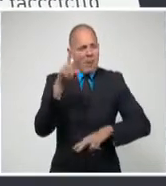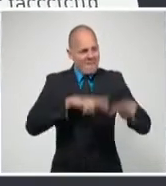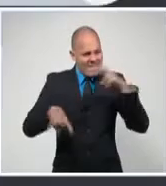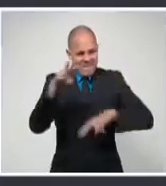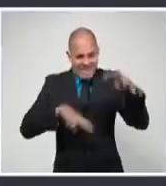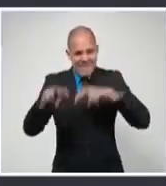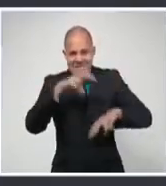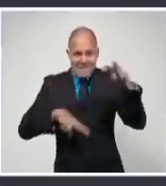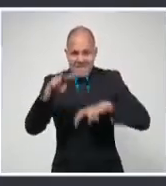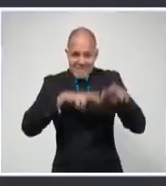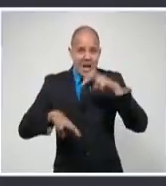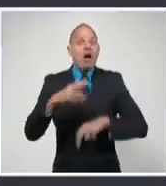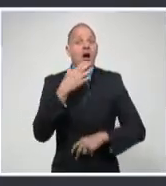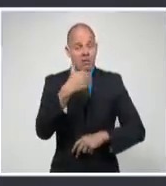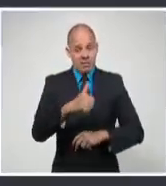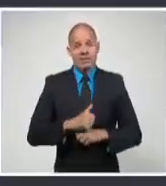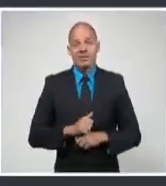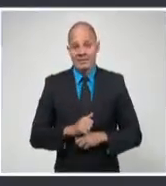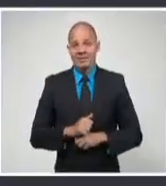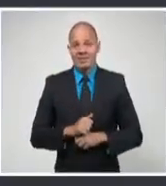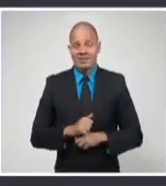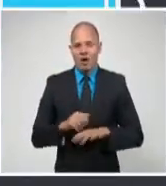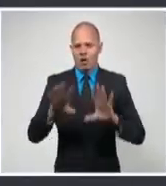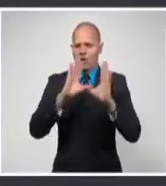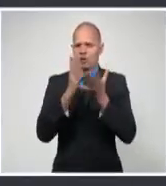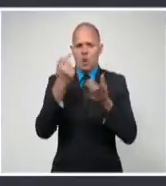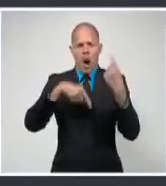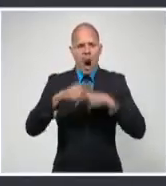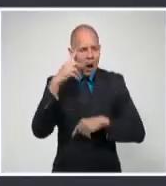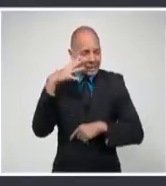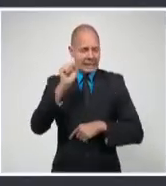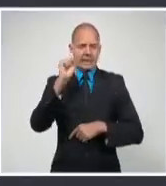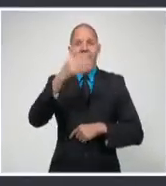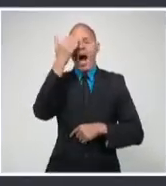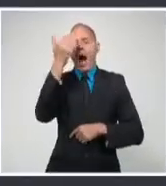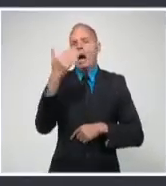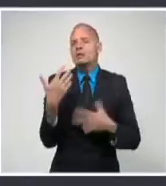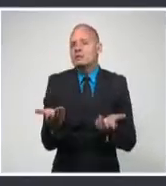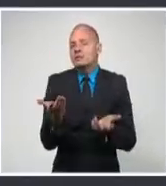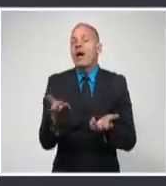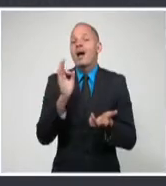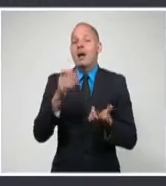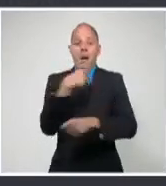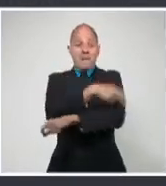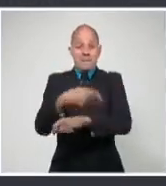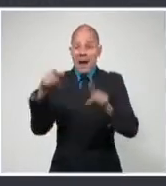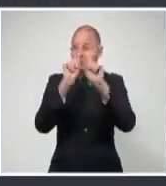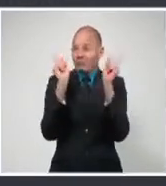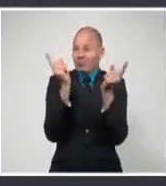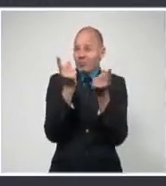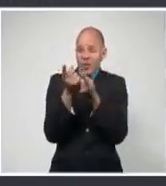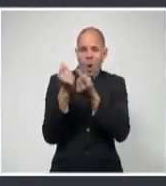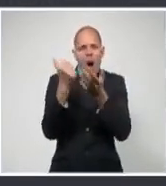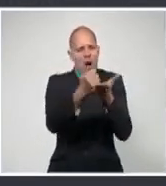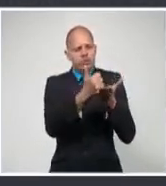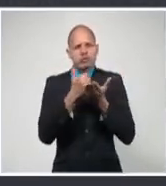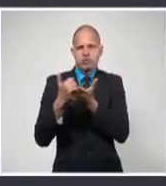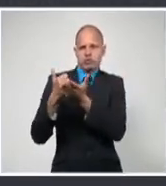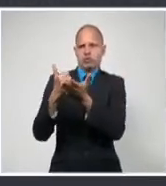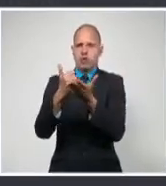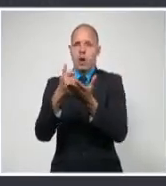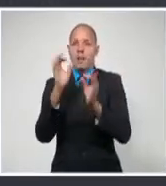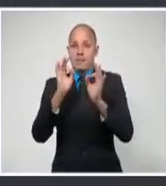y transmisión. Junto a este código y con el propósito de diseñar mejores estrategias de control, los científicos necesitaban ver